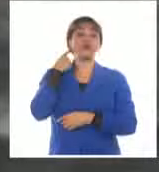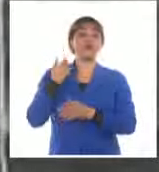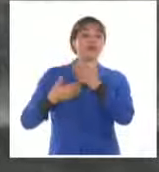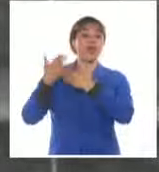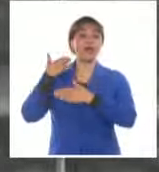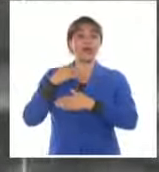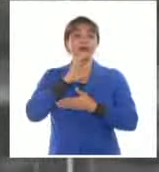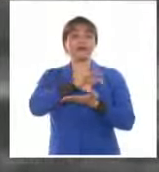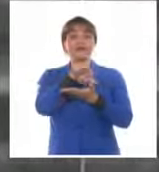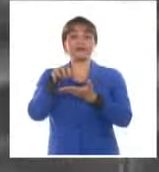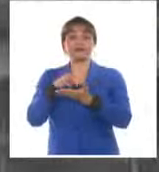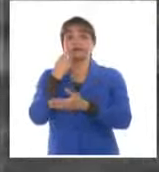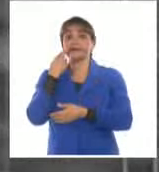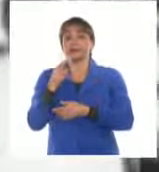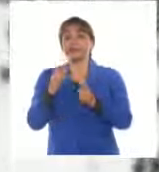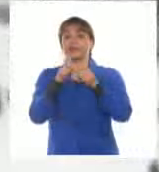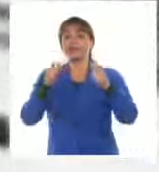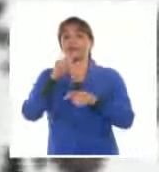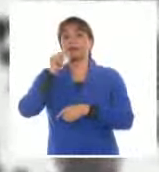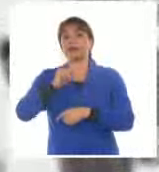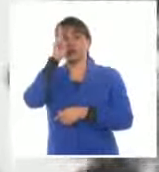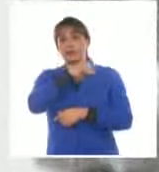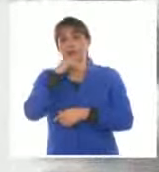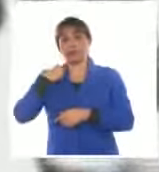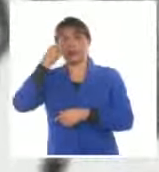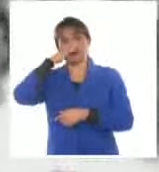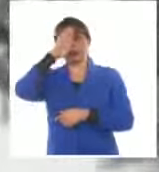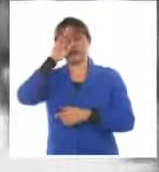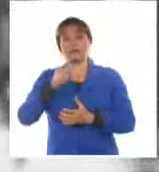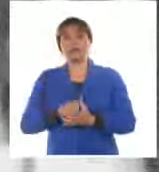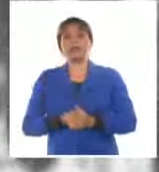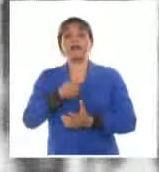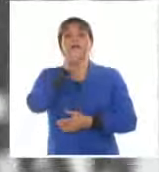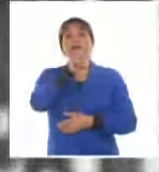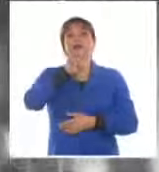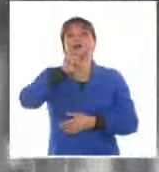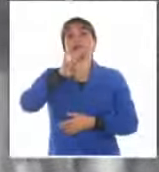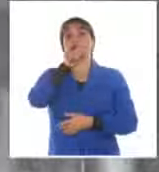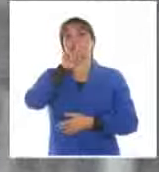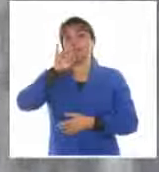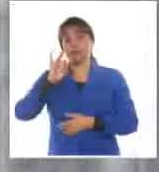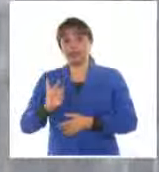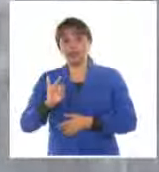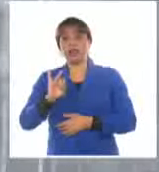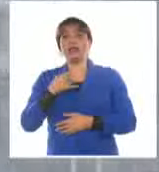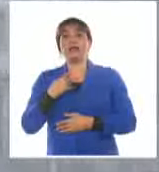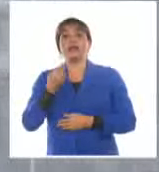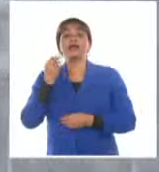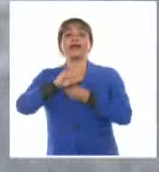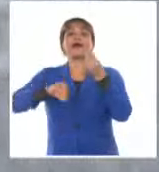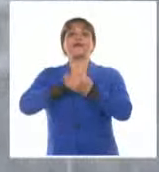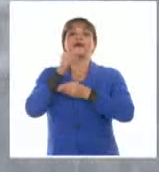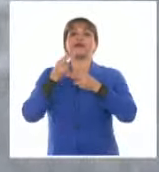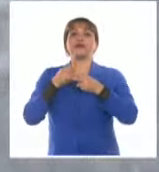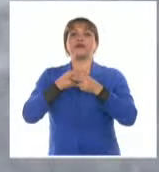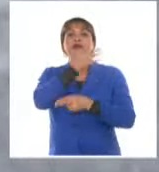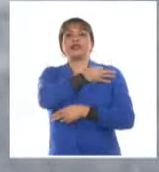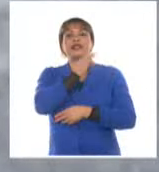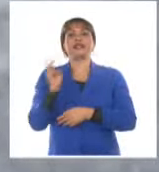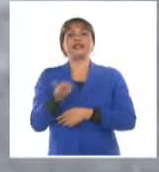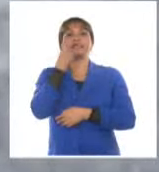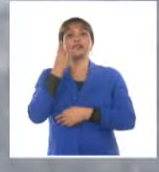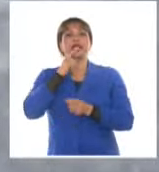pabellones reconocieron a grandes figuras de la medicina cubana. En 1917 recibió el nombre del General de las Tres Guerras y